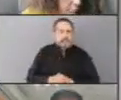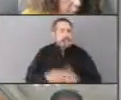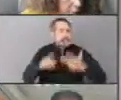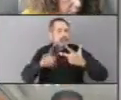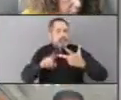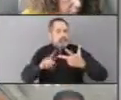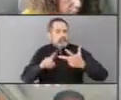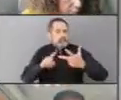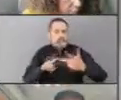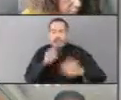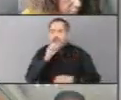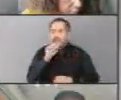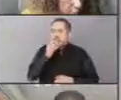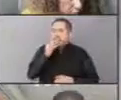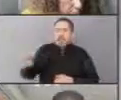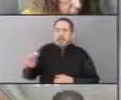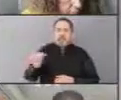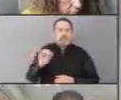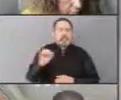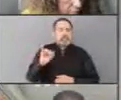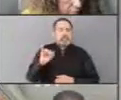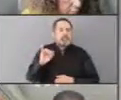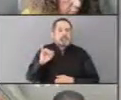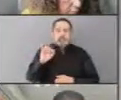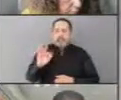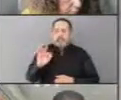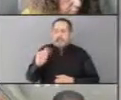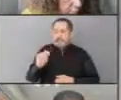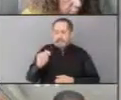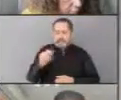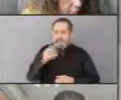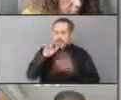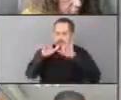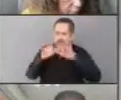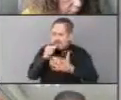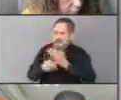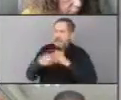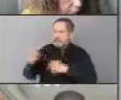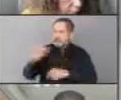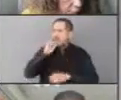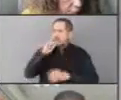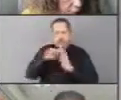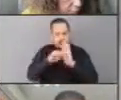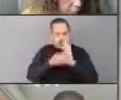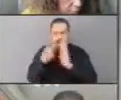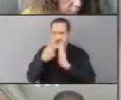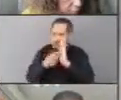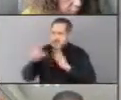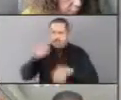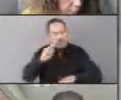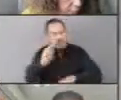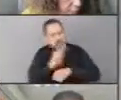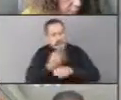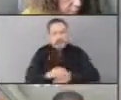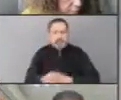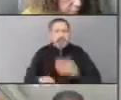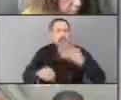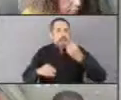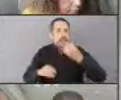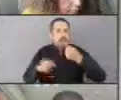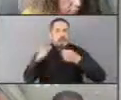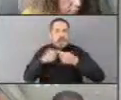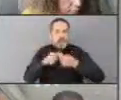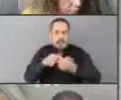se da vista al Instituto Federal de Telecomunicaciones para los efectos indicados en el fallo. Y noveno, publíquese